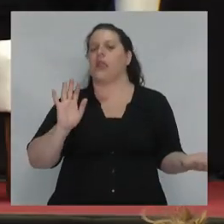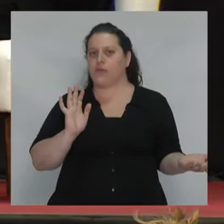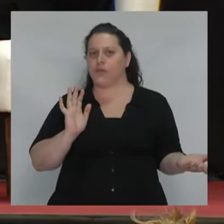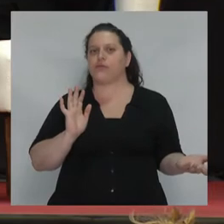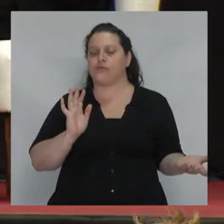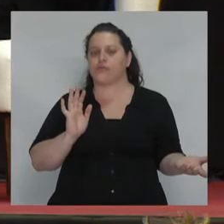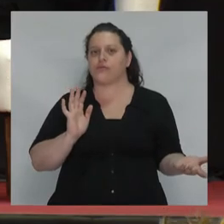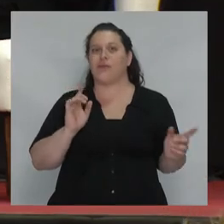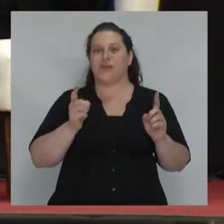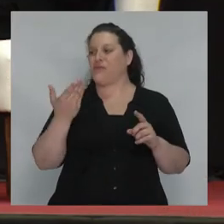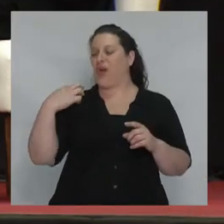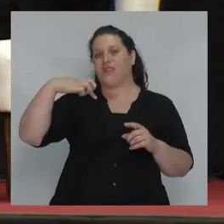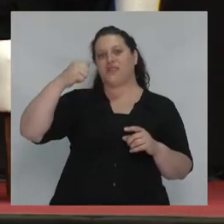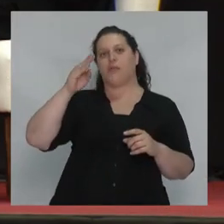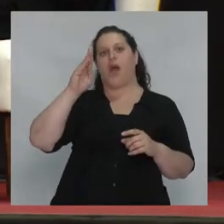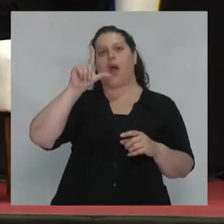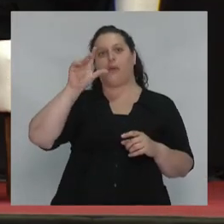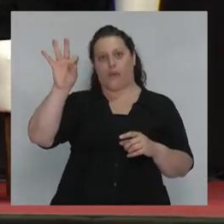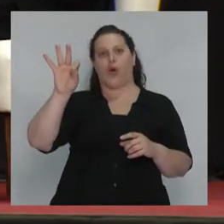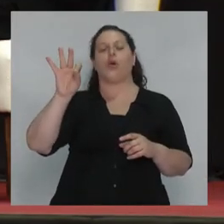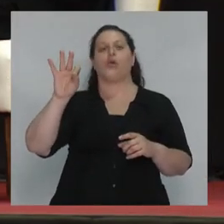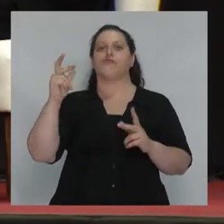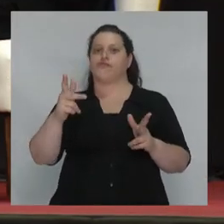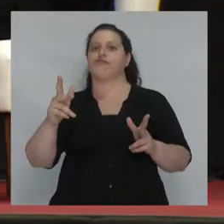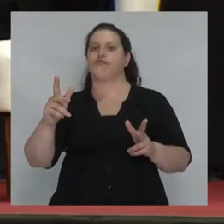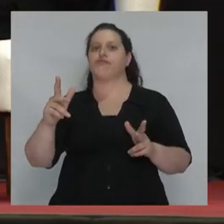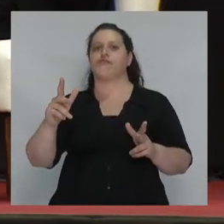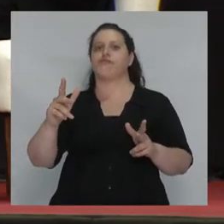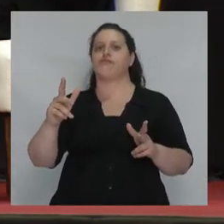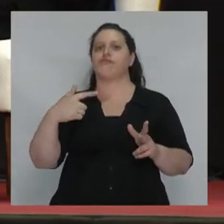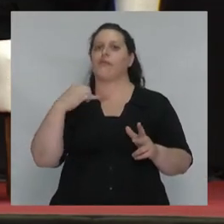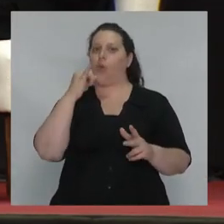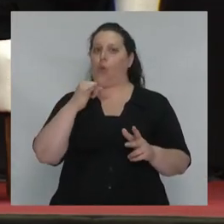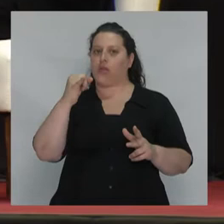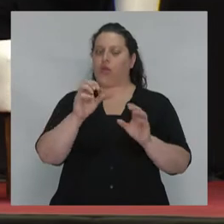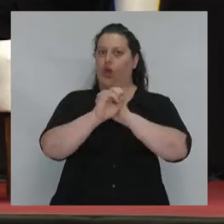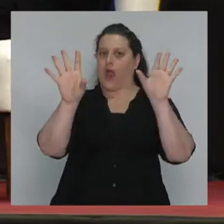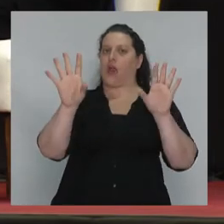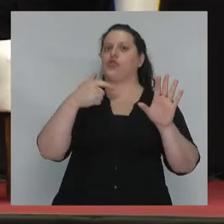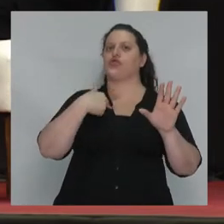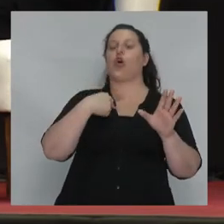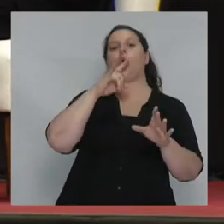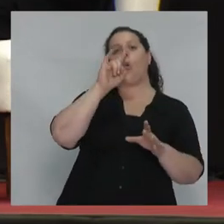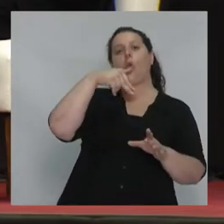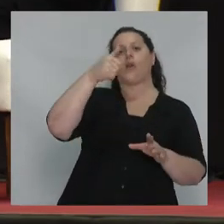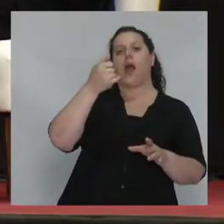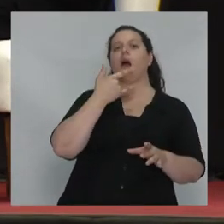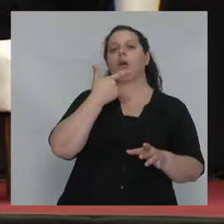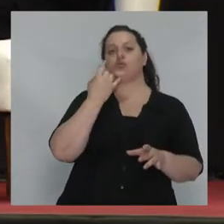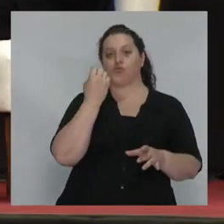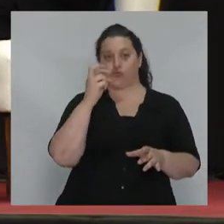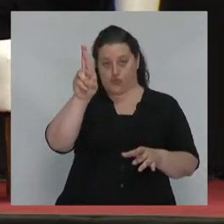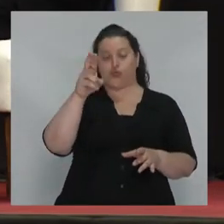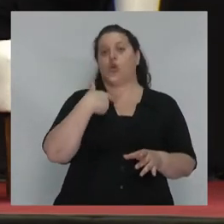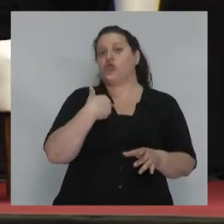decía Pablo, les doy la primicia, sí, yo me retiré de UNASUR porque no estaba